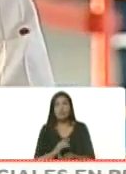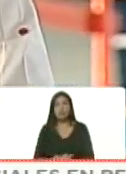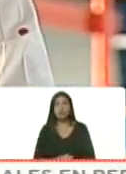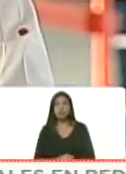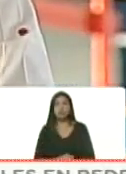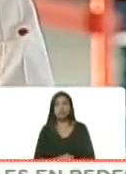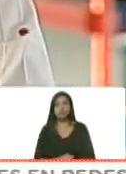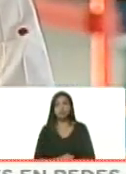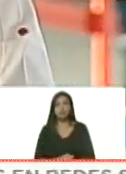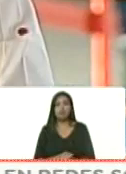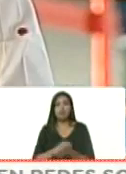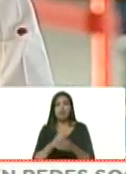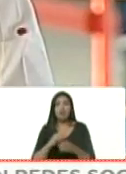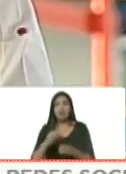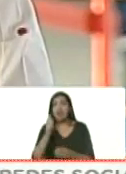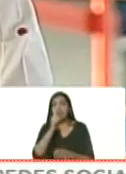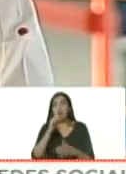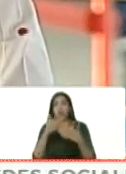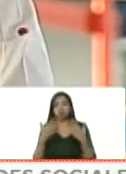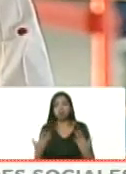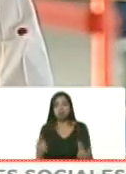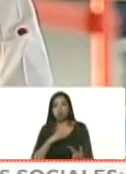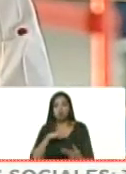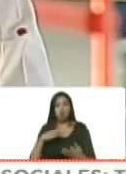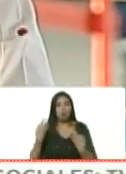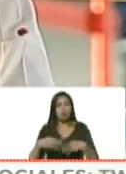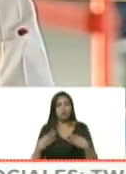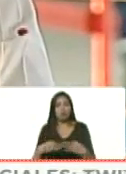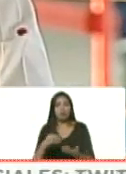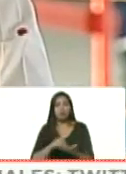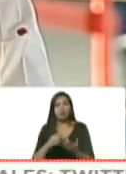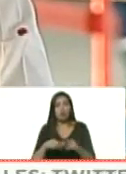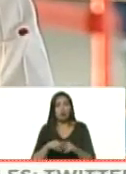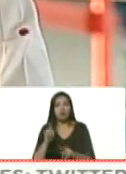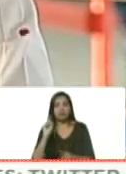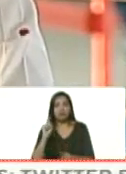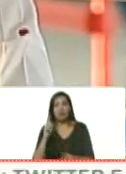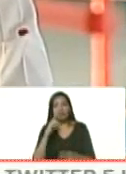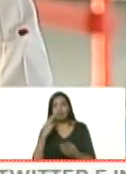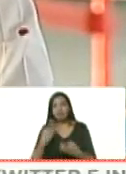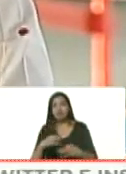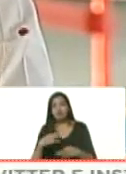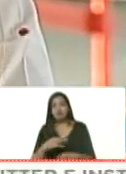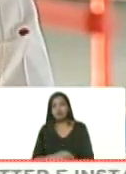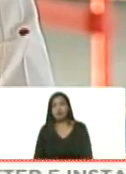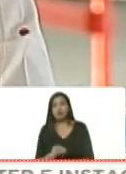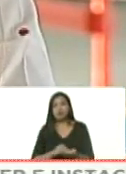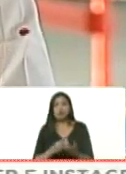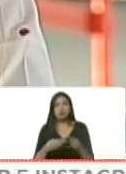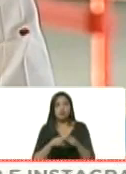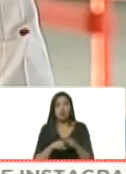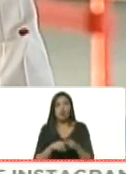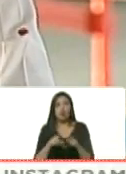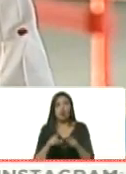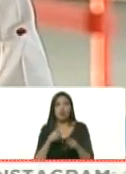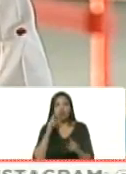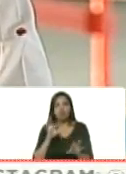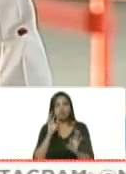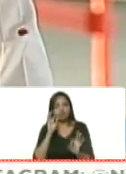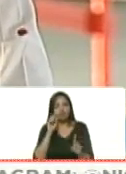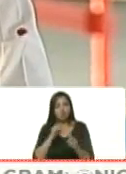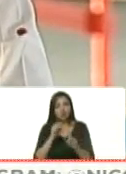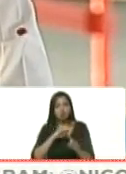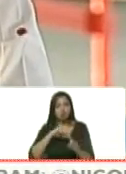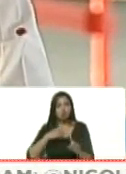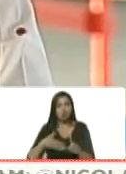costas directamente. Aquí estamos normalizando, estamos planteando la necesidad de normalizar para que se coloquen en zonas específicas donde nosotros